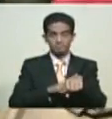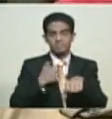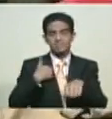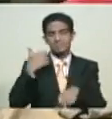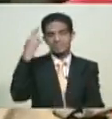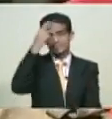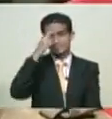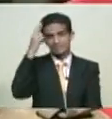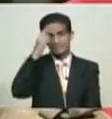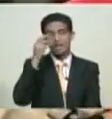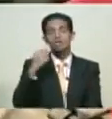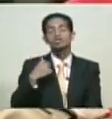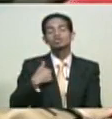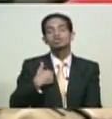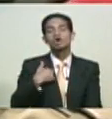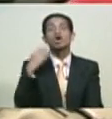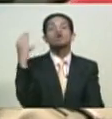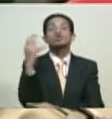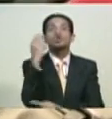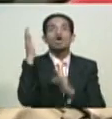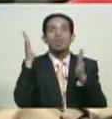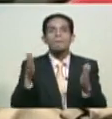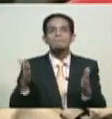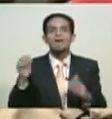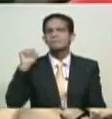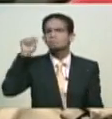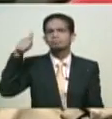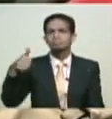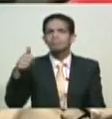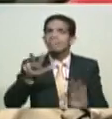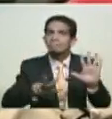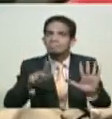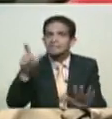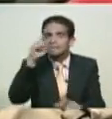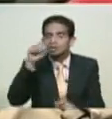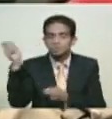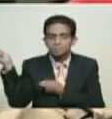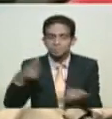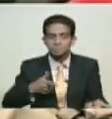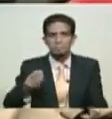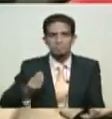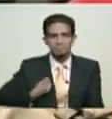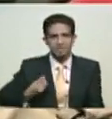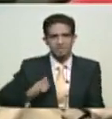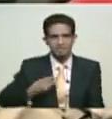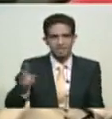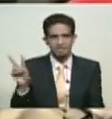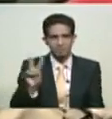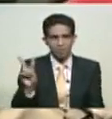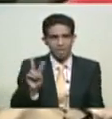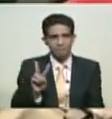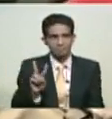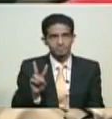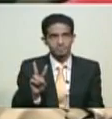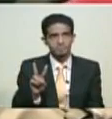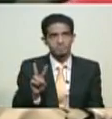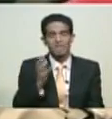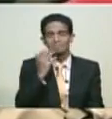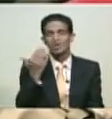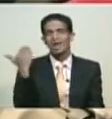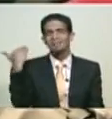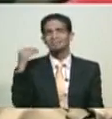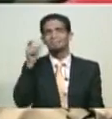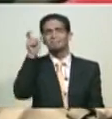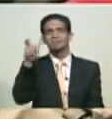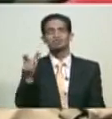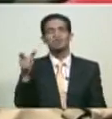colombiana y ya hace 13 años en venezuela cuando los colombianos y las colombianas entre otras cosas logramos firmar